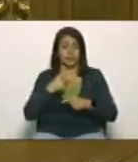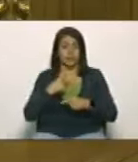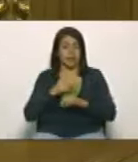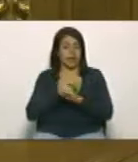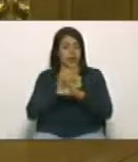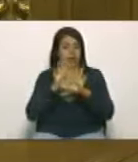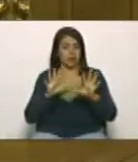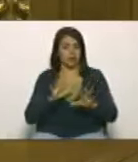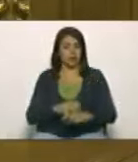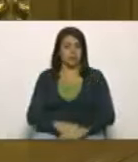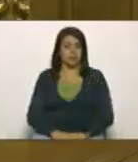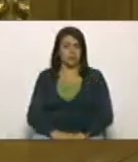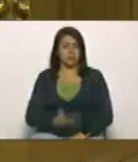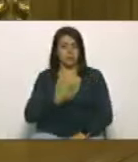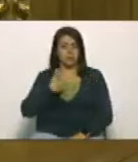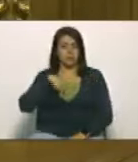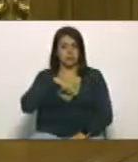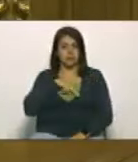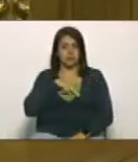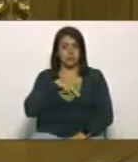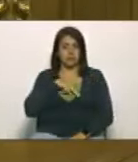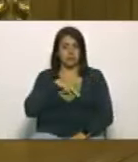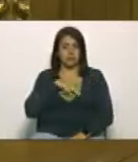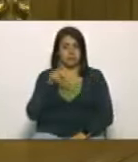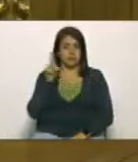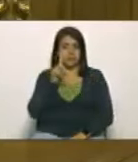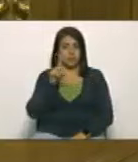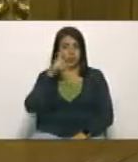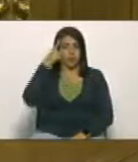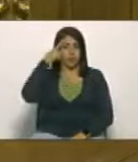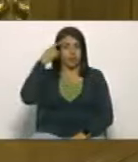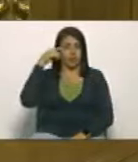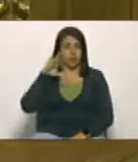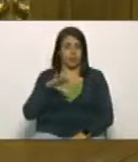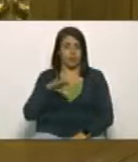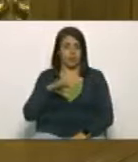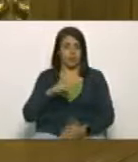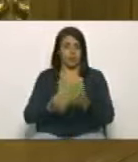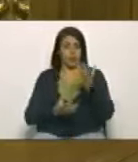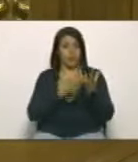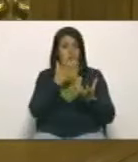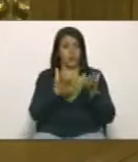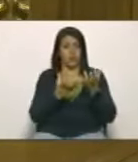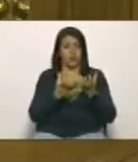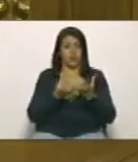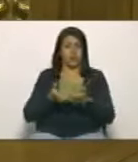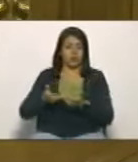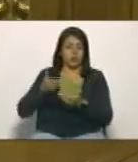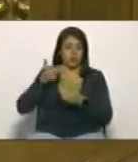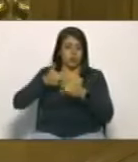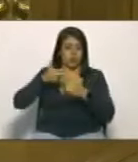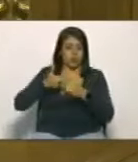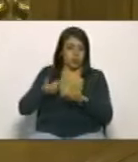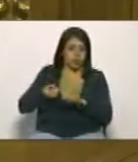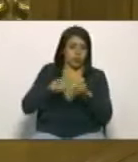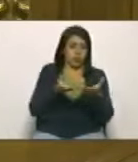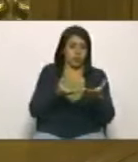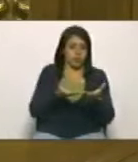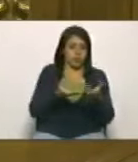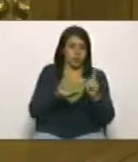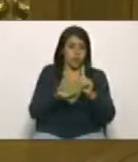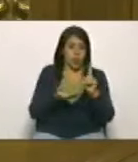bien, nosotros no creemos que el fuego se apague con gasolina.